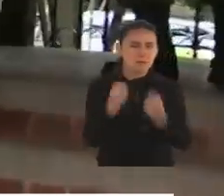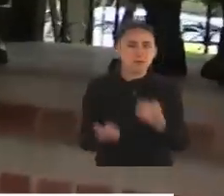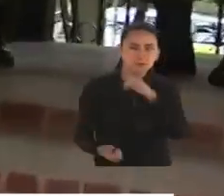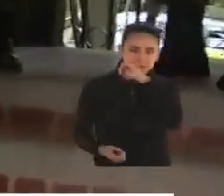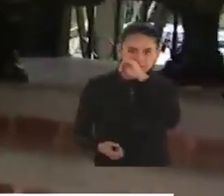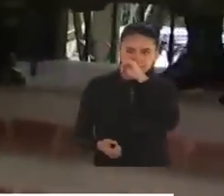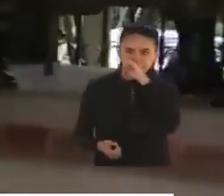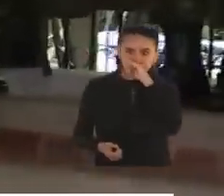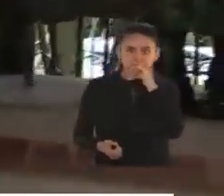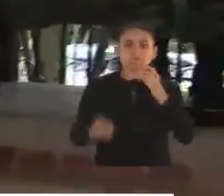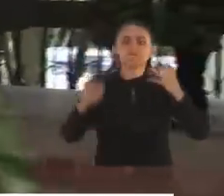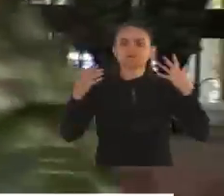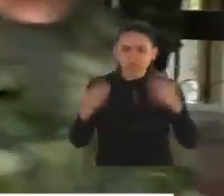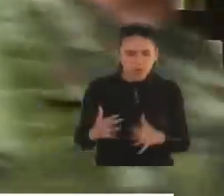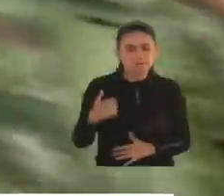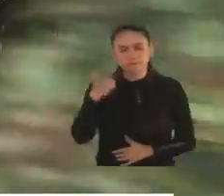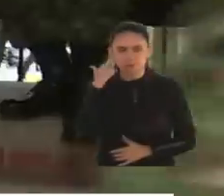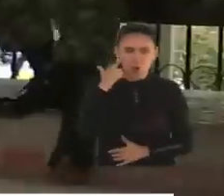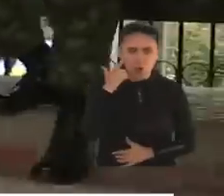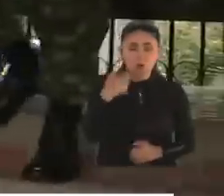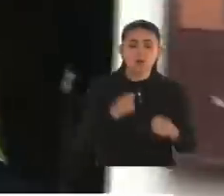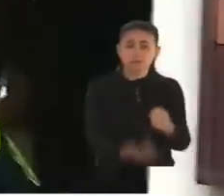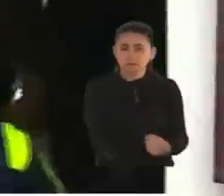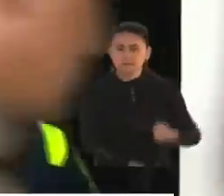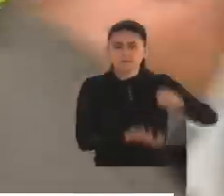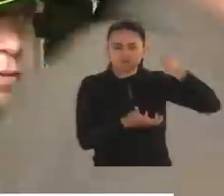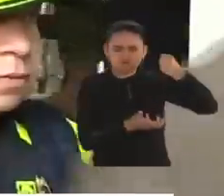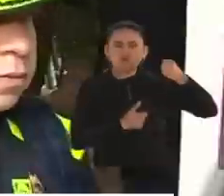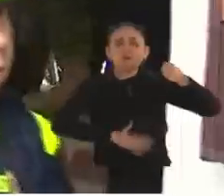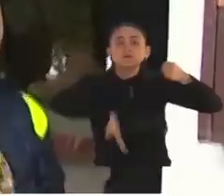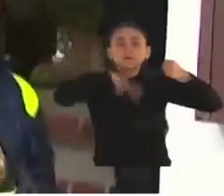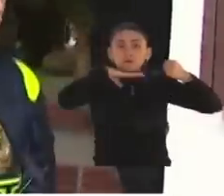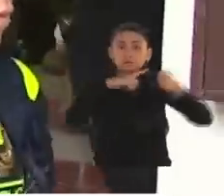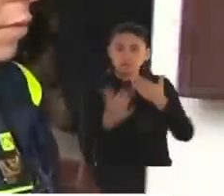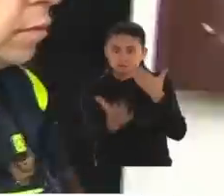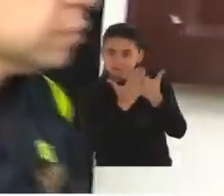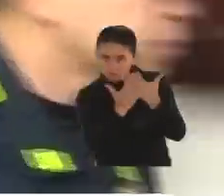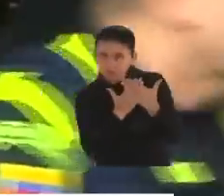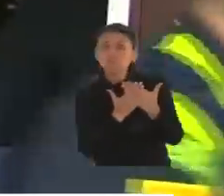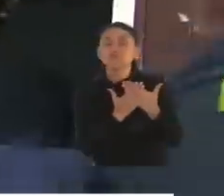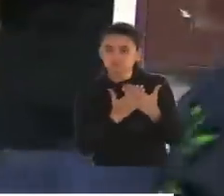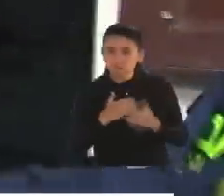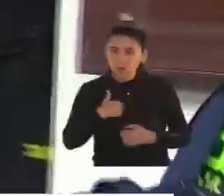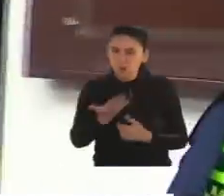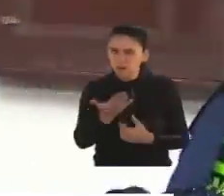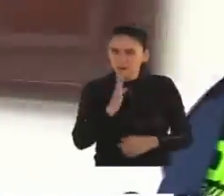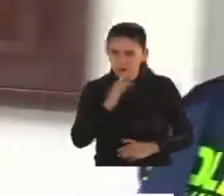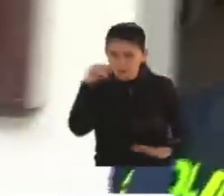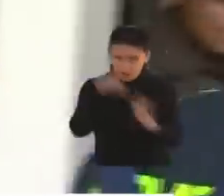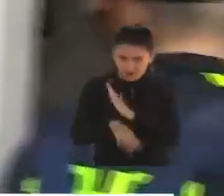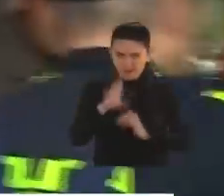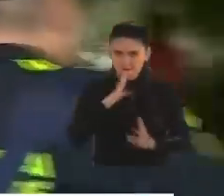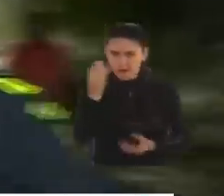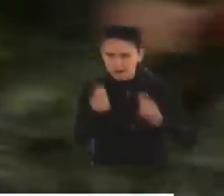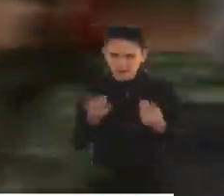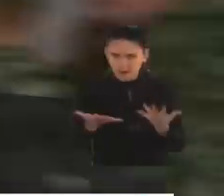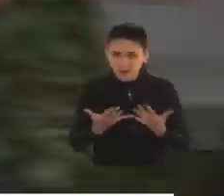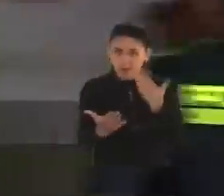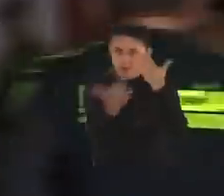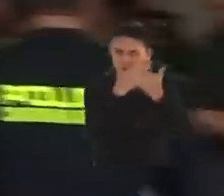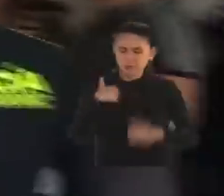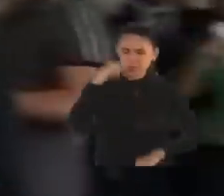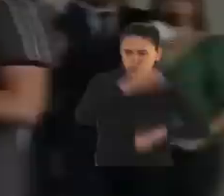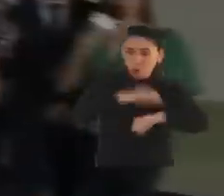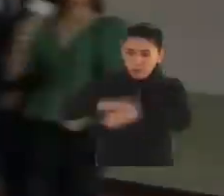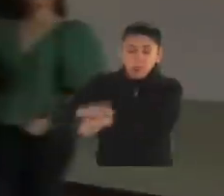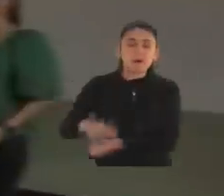pesos los que se han dispuesto en la bolsa de recompensas del Valle del Cauca para quienes den información de los autores materiales e intelectuales de los